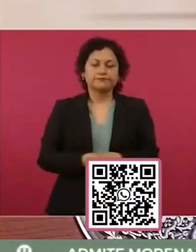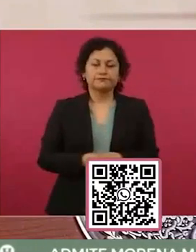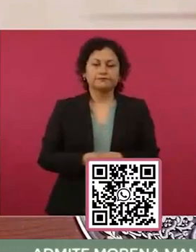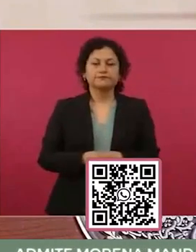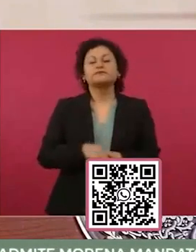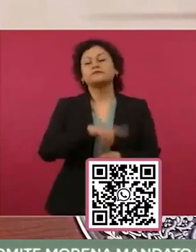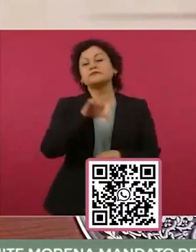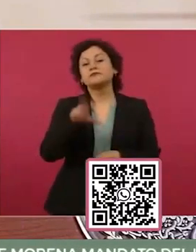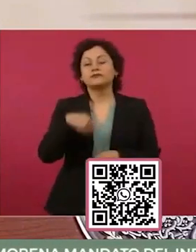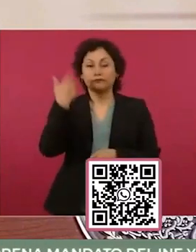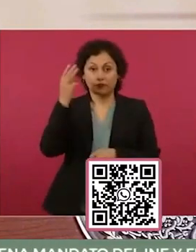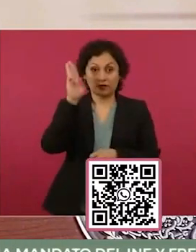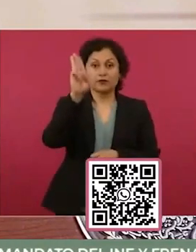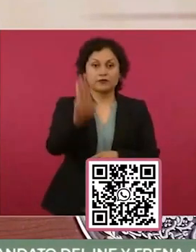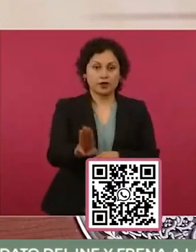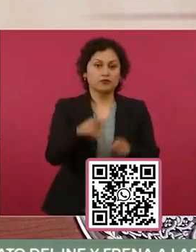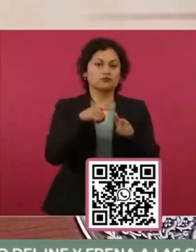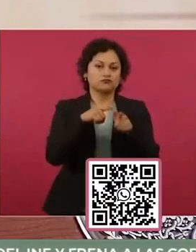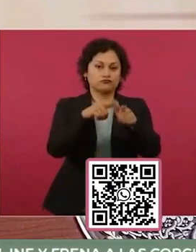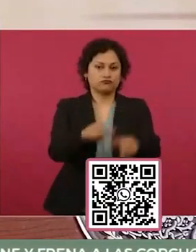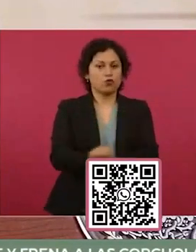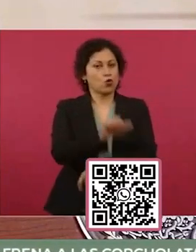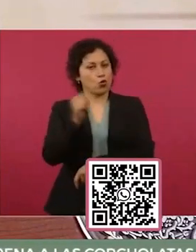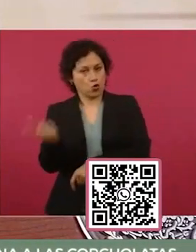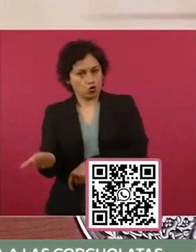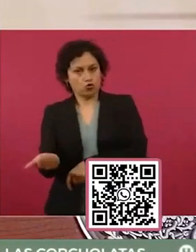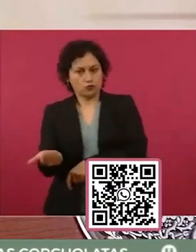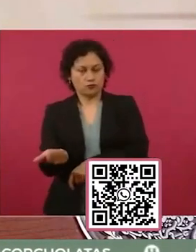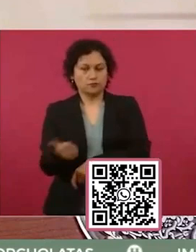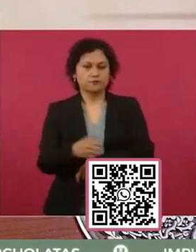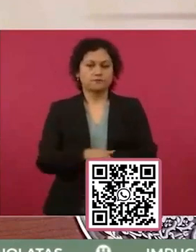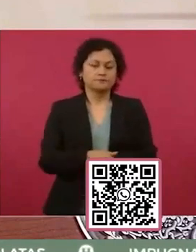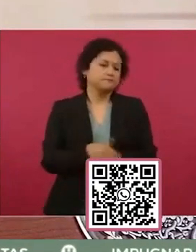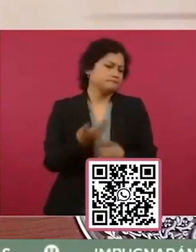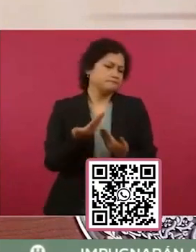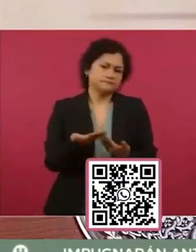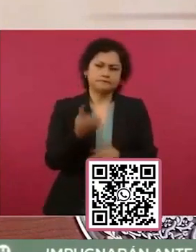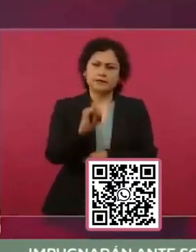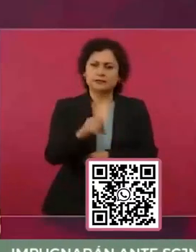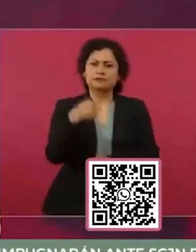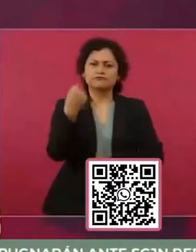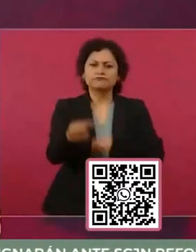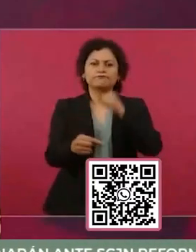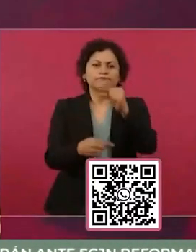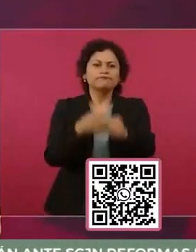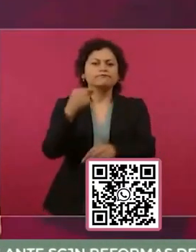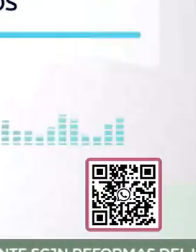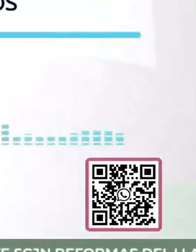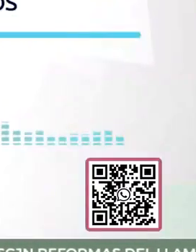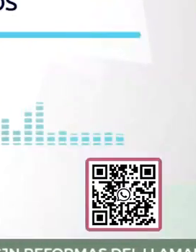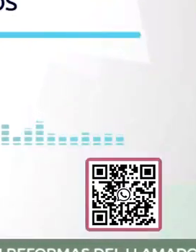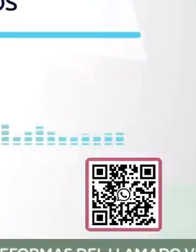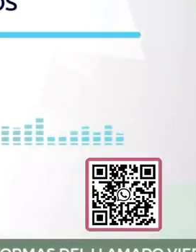fue cuando se acabaron las medicinas del país, los medicamentos, y todavía estamos teniendo problemas